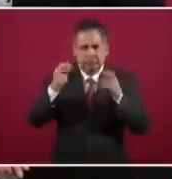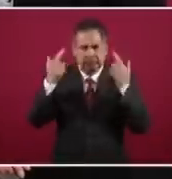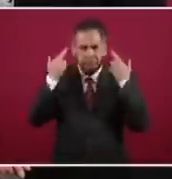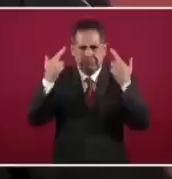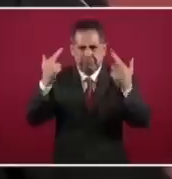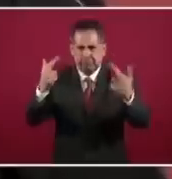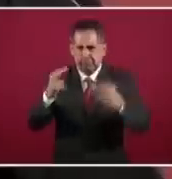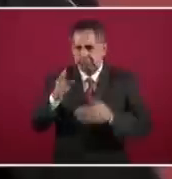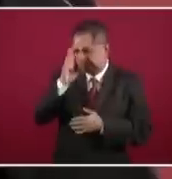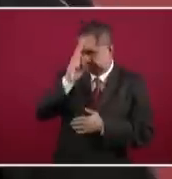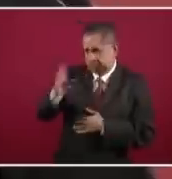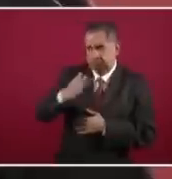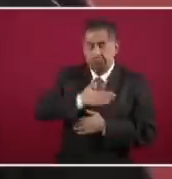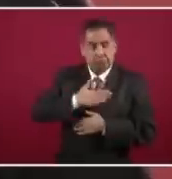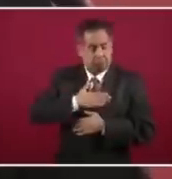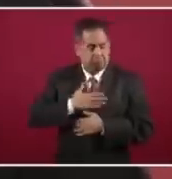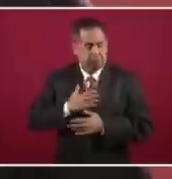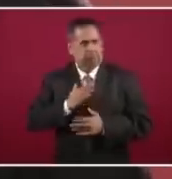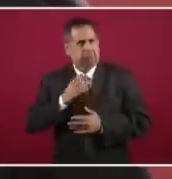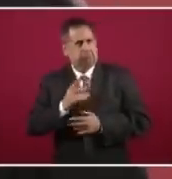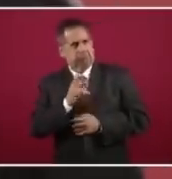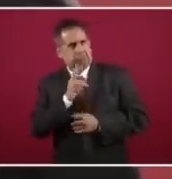Se dirigió a mí.